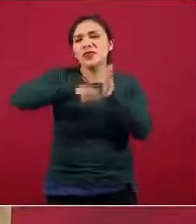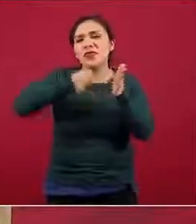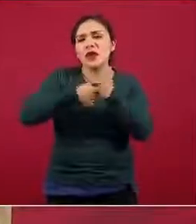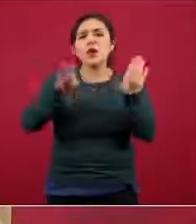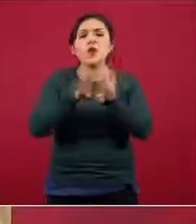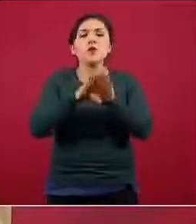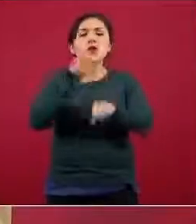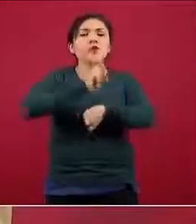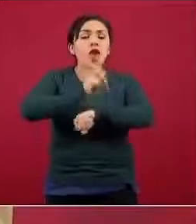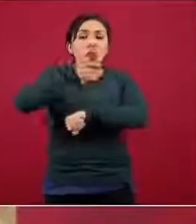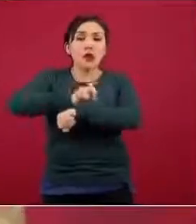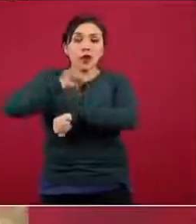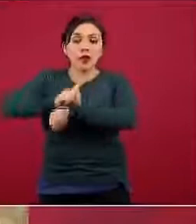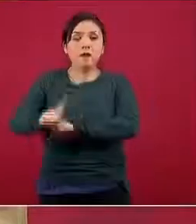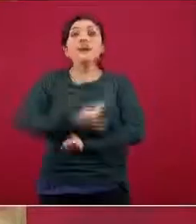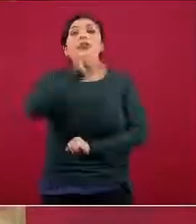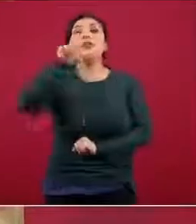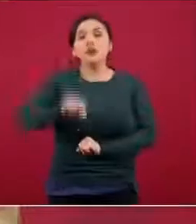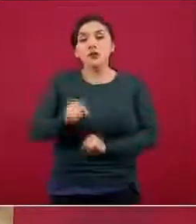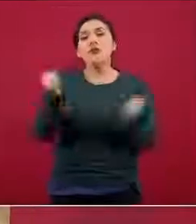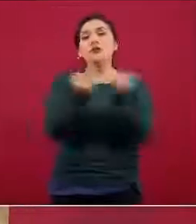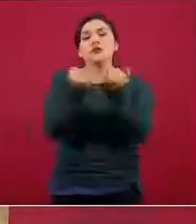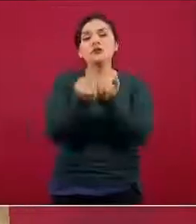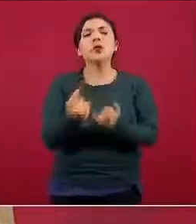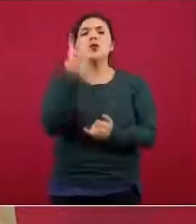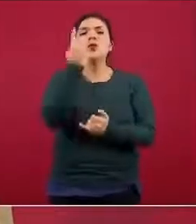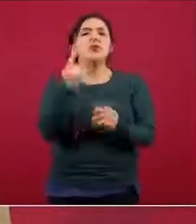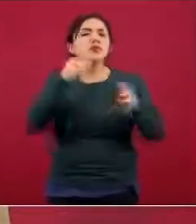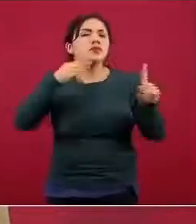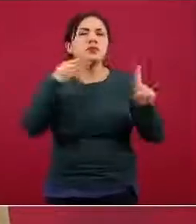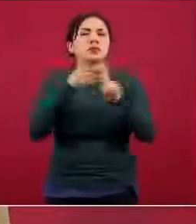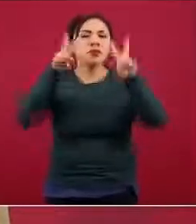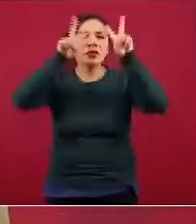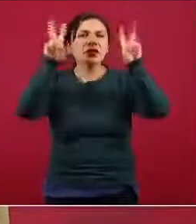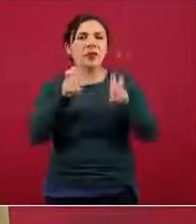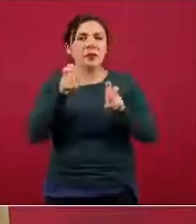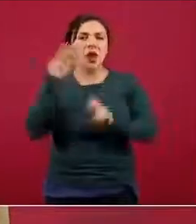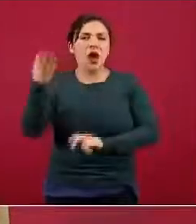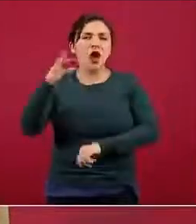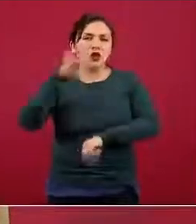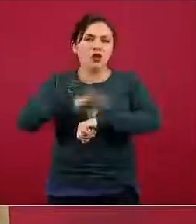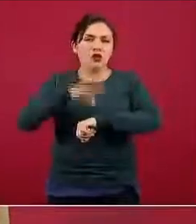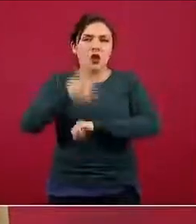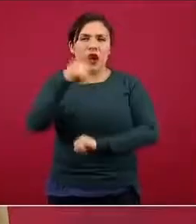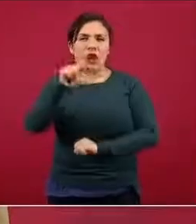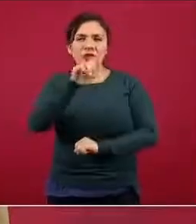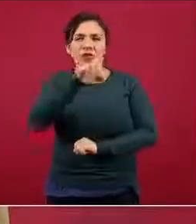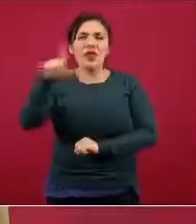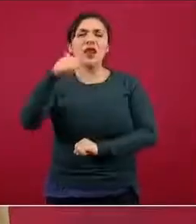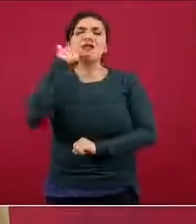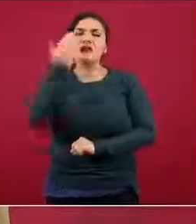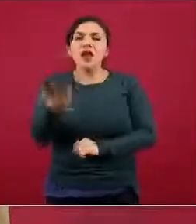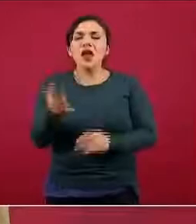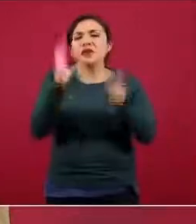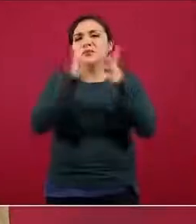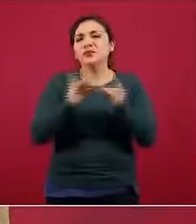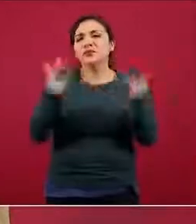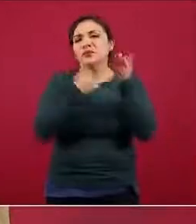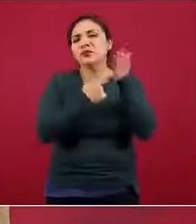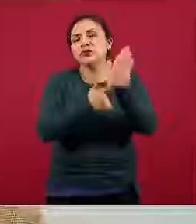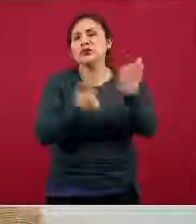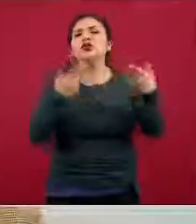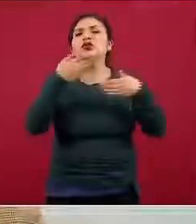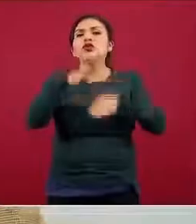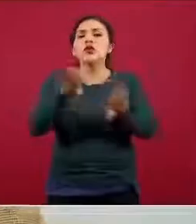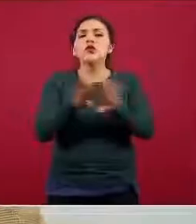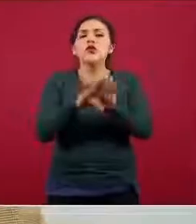diario y posteriormente también un componente que el doctor Gatell presentará sobre la